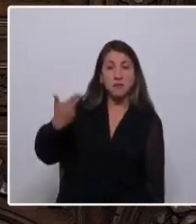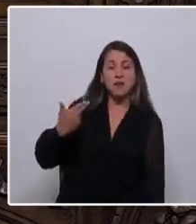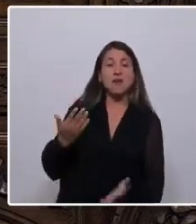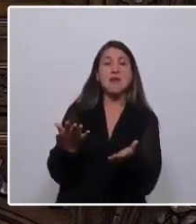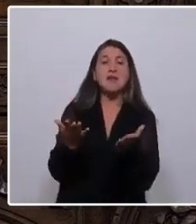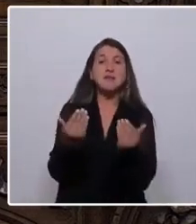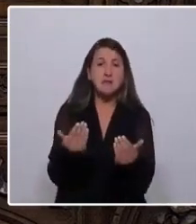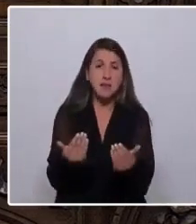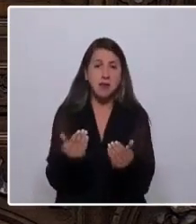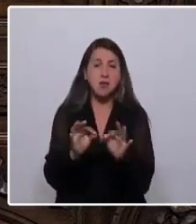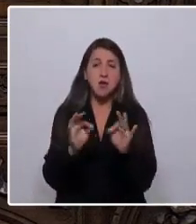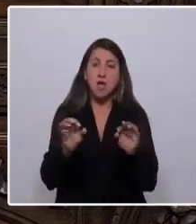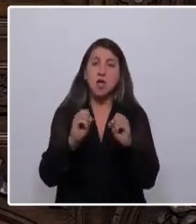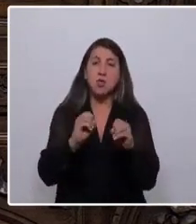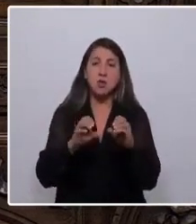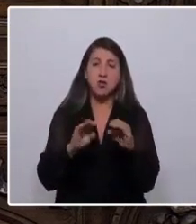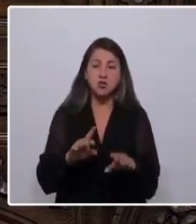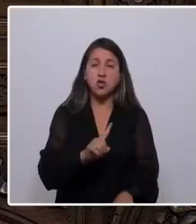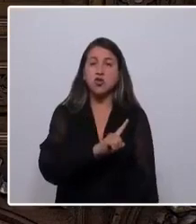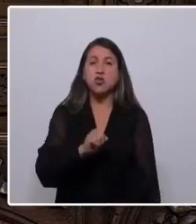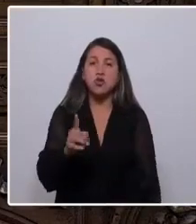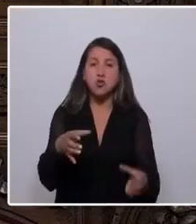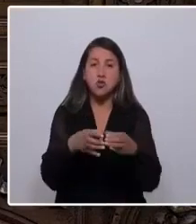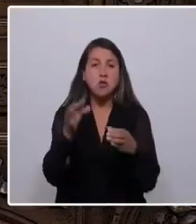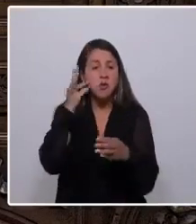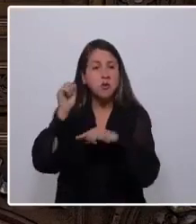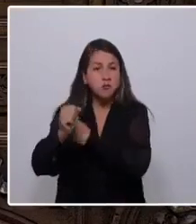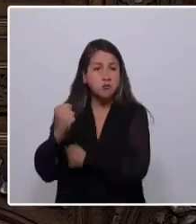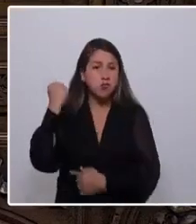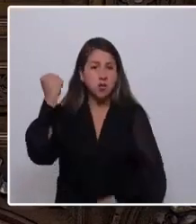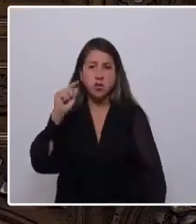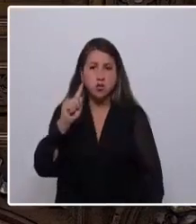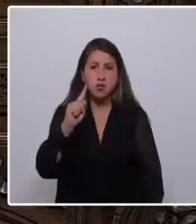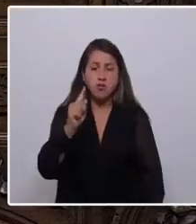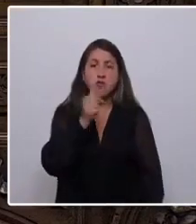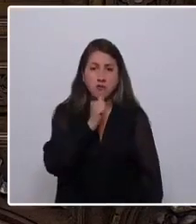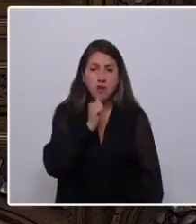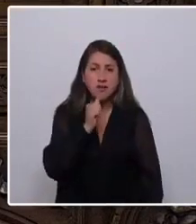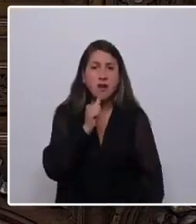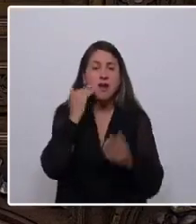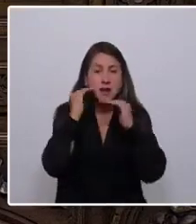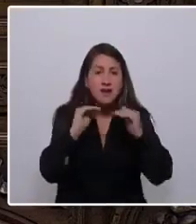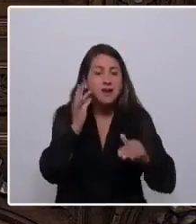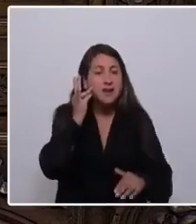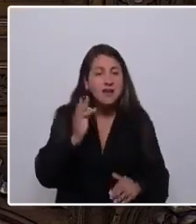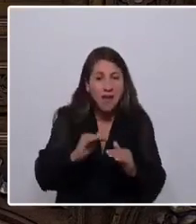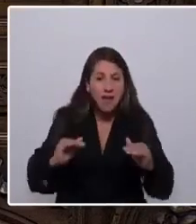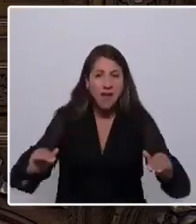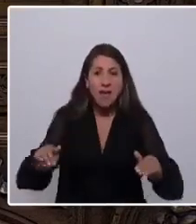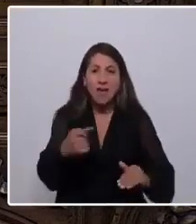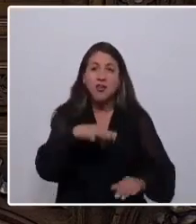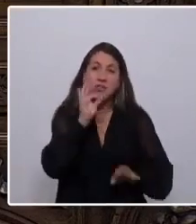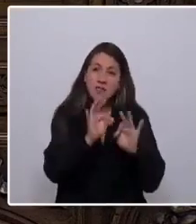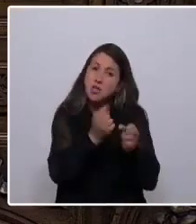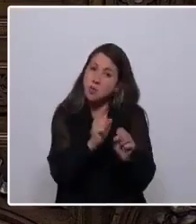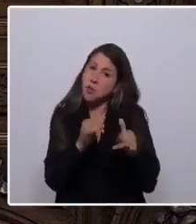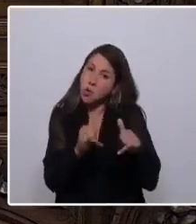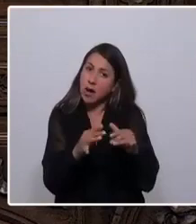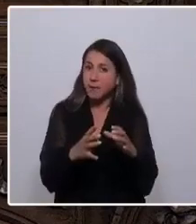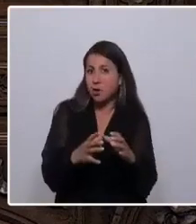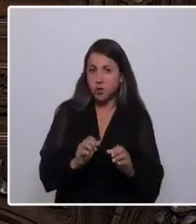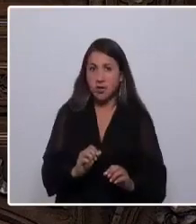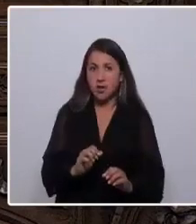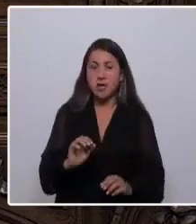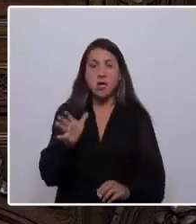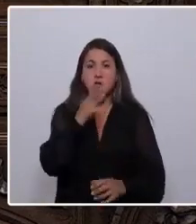Necesitamos una educación no sexista. Se lo debemos a las niñas de nuestro país, a quienes se les dice que no pueden jugar a la pelota, que